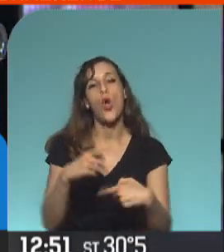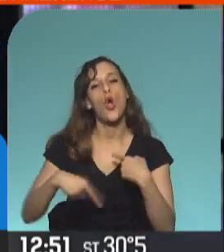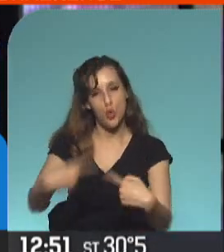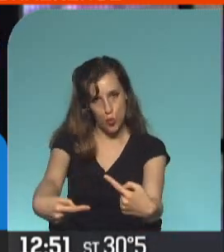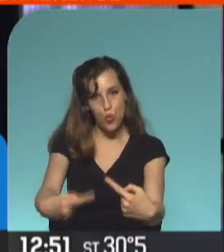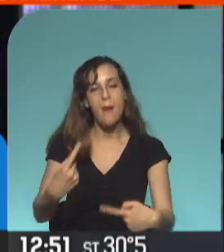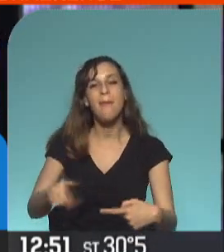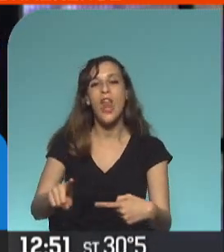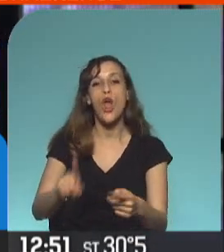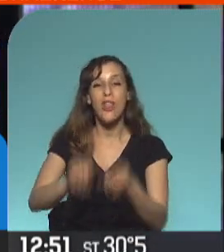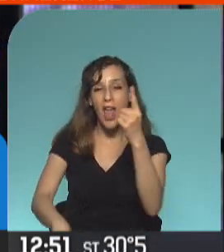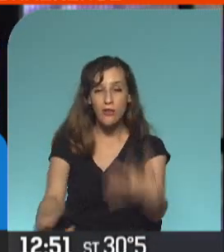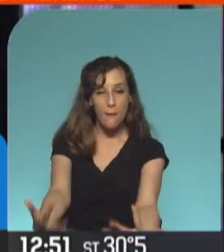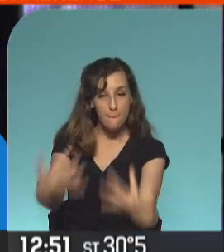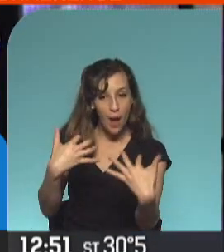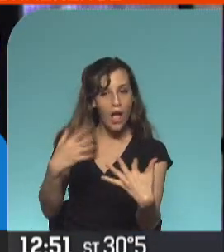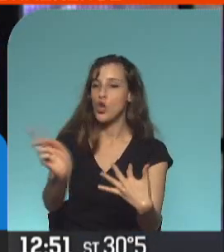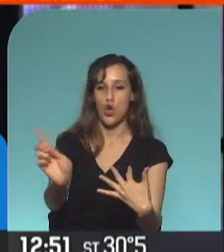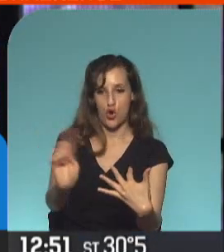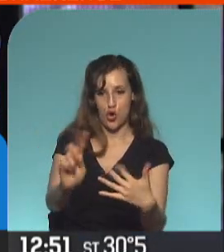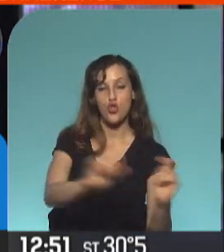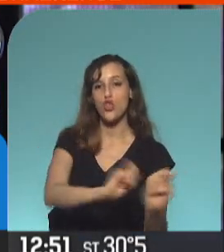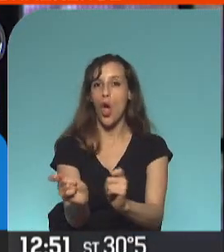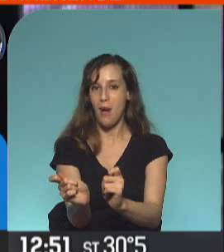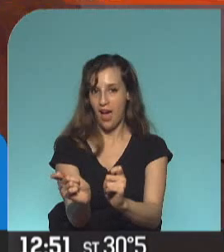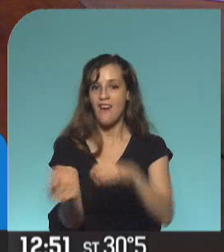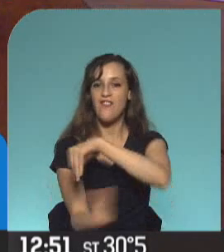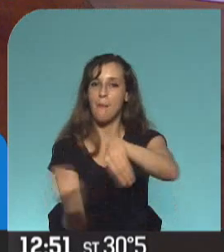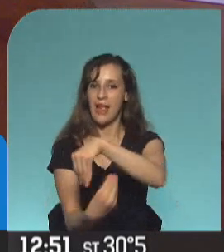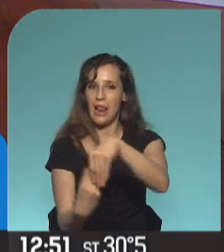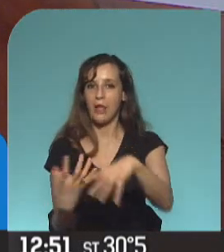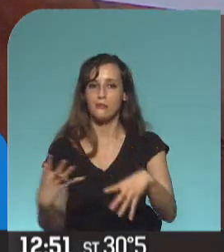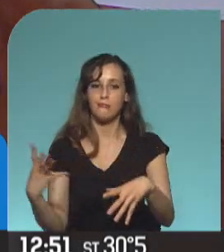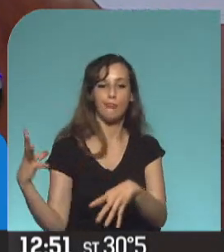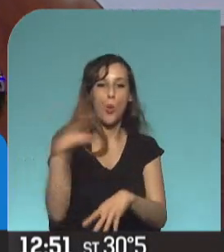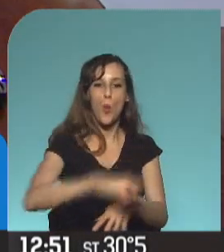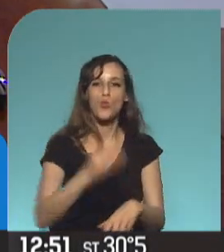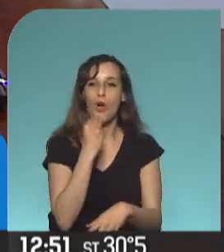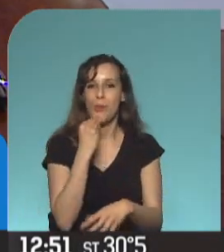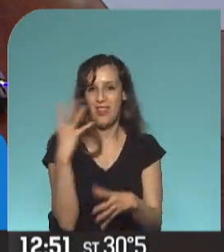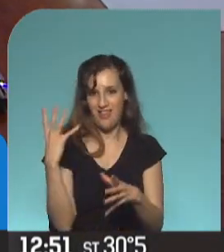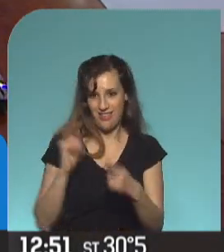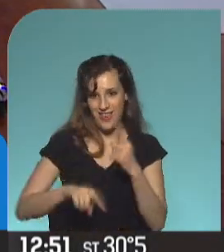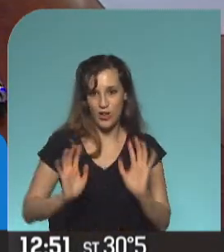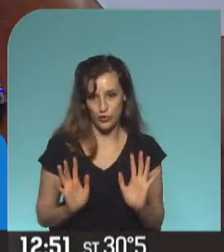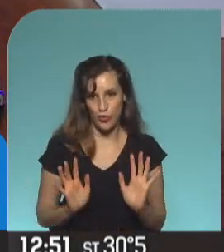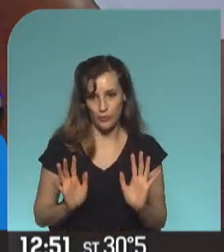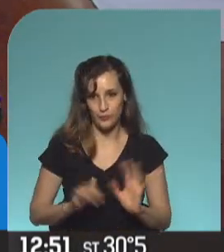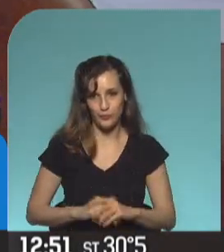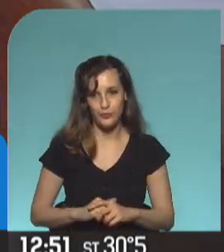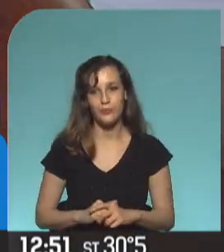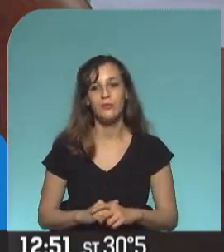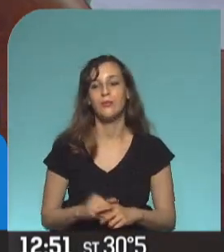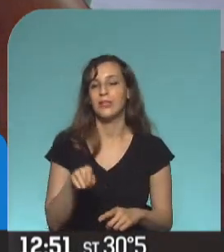de mercadería que las familias, perfecto, bueno, van a... Retiran como directamente. Comedores en sí no van a funcionar. No, como perfecto, comedores por ahora. No van a funcionar, eso